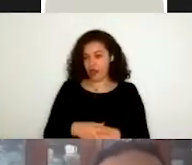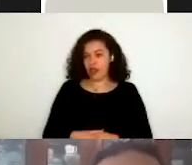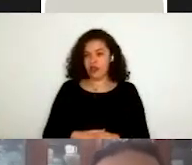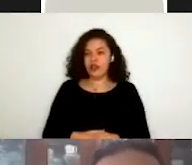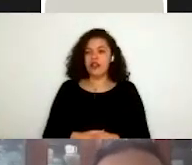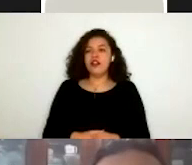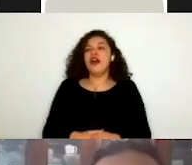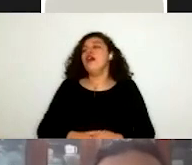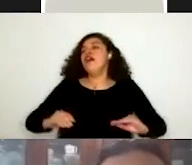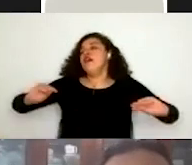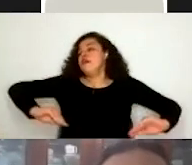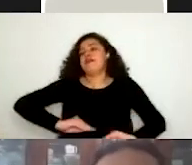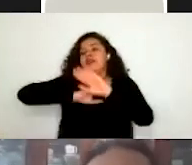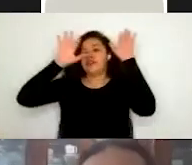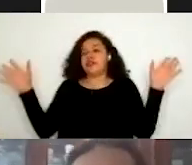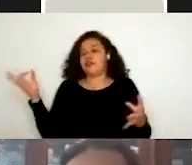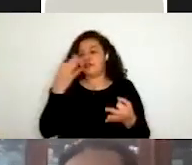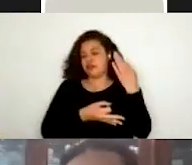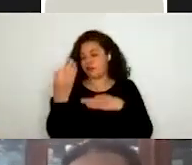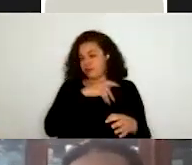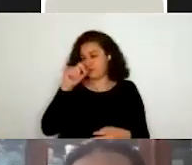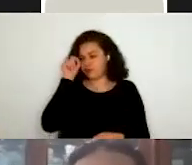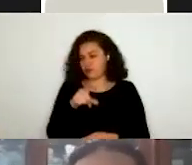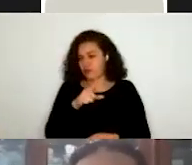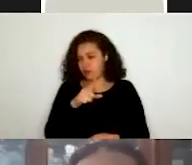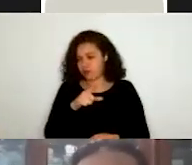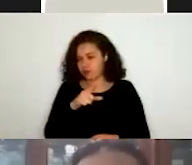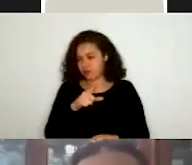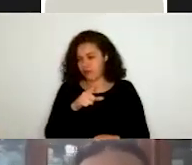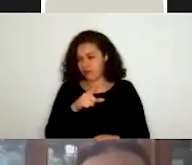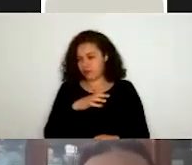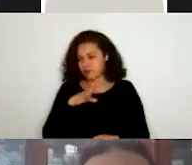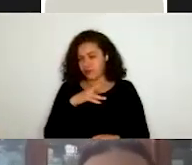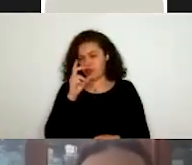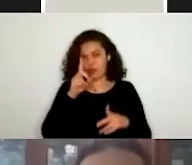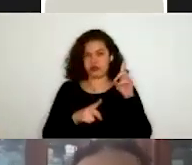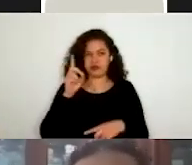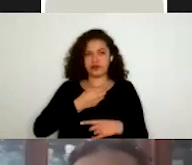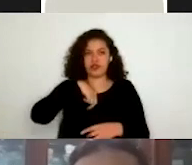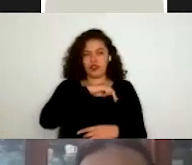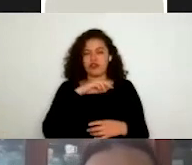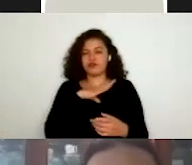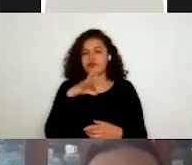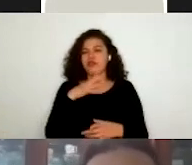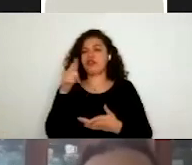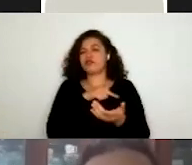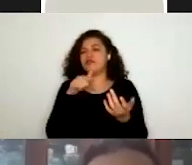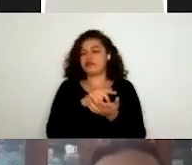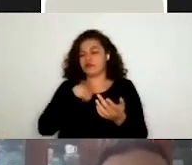Y obviamente, pues no todas aplican. Va a depender del giro del que estemos hablando, del establecimiento del que estemos